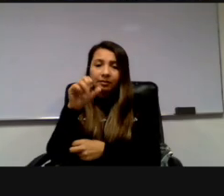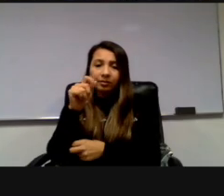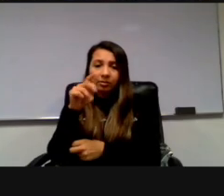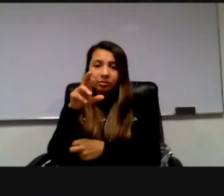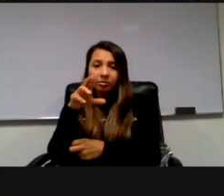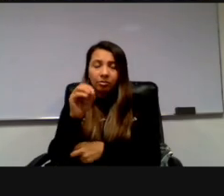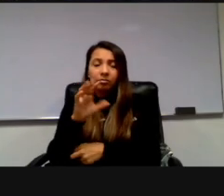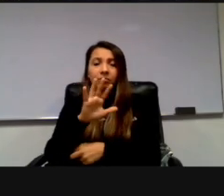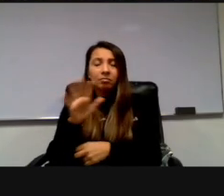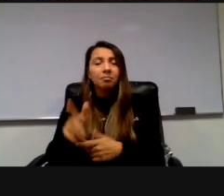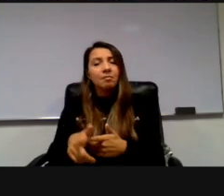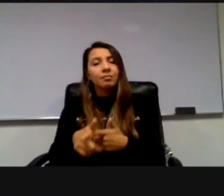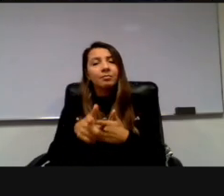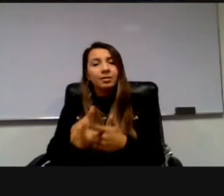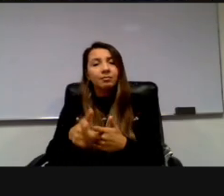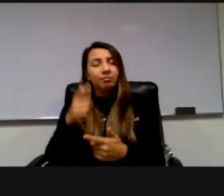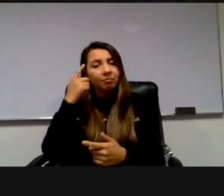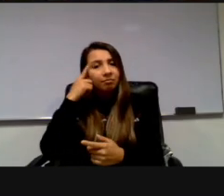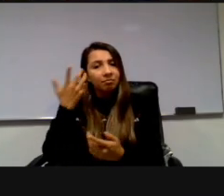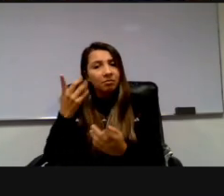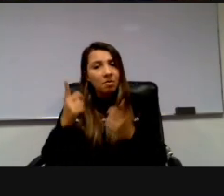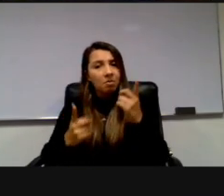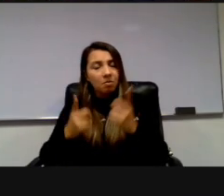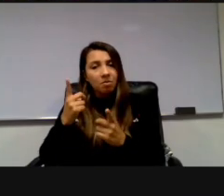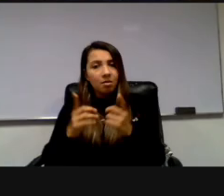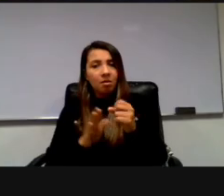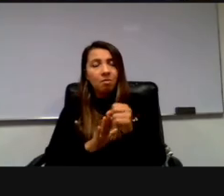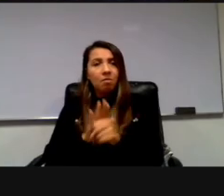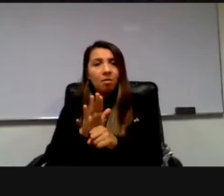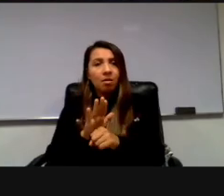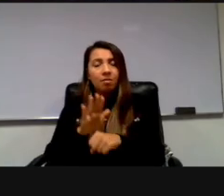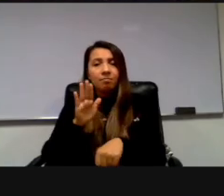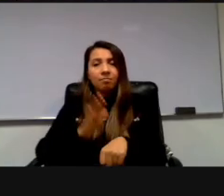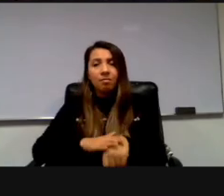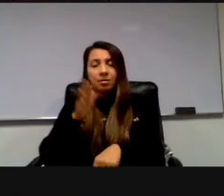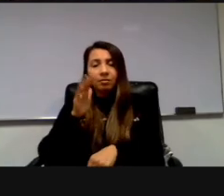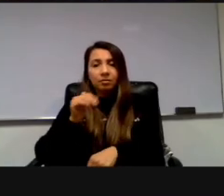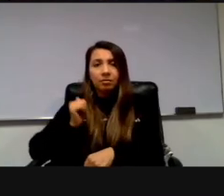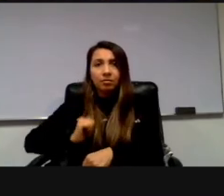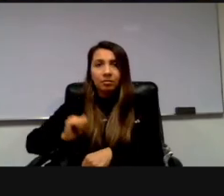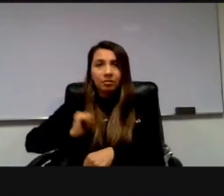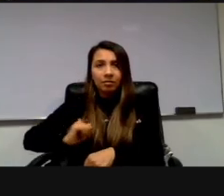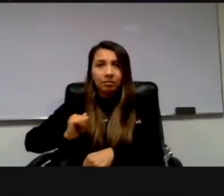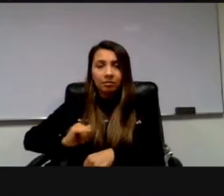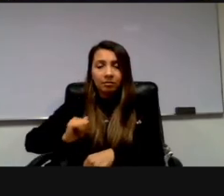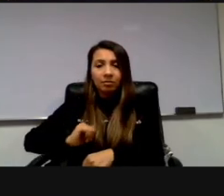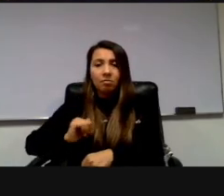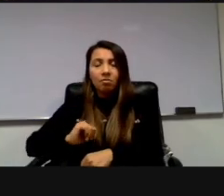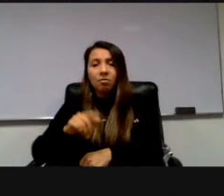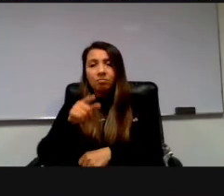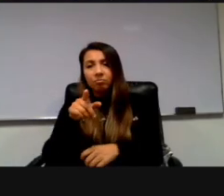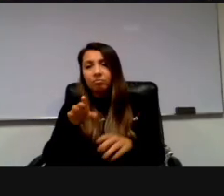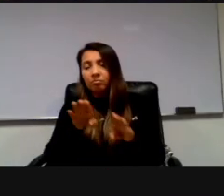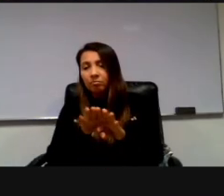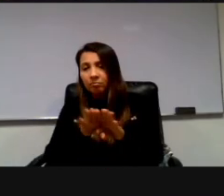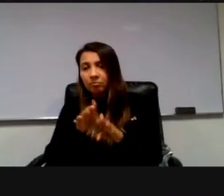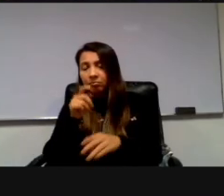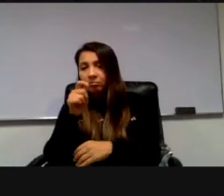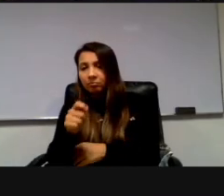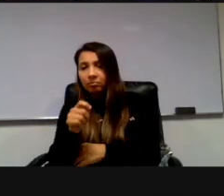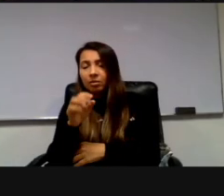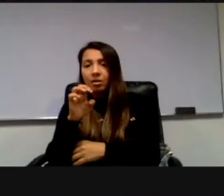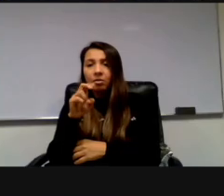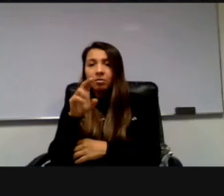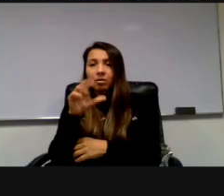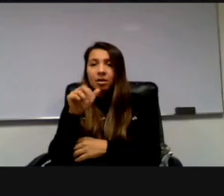Pero bueno, sigue la pregunta de cuál de estos linajes es más antiguo que el otro, si las bacterias, las arqueas o los eucariontes